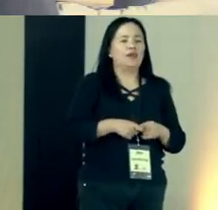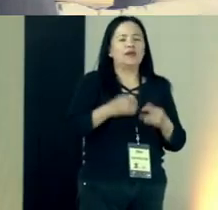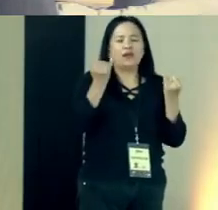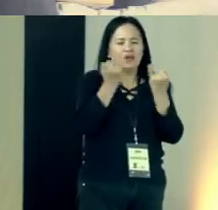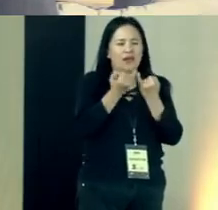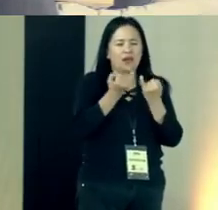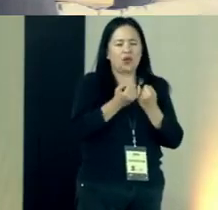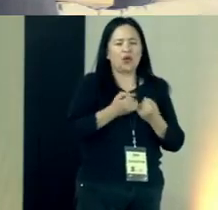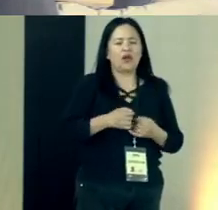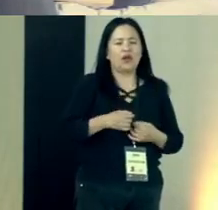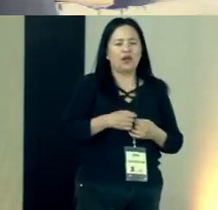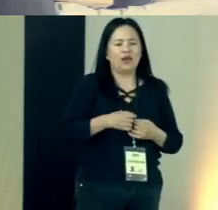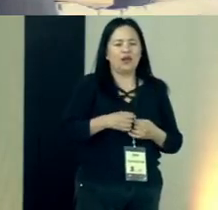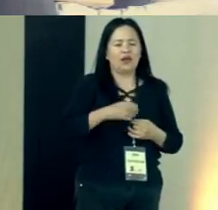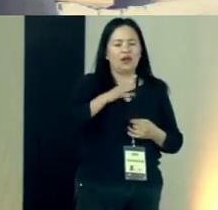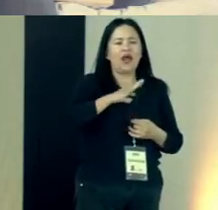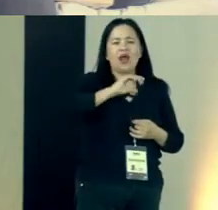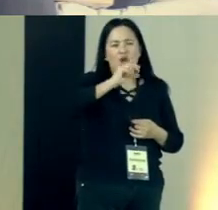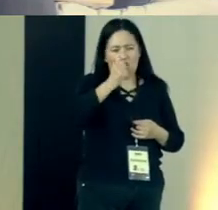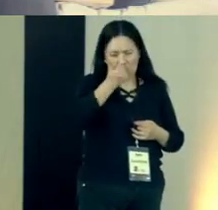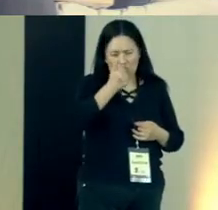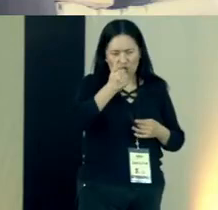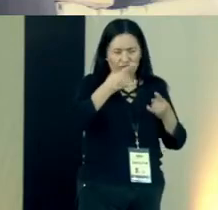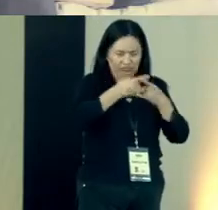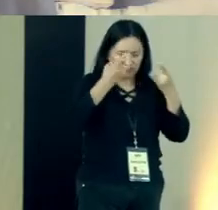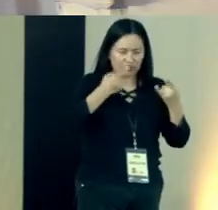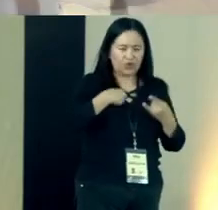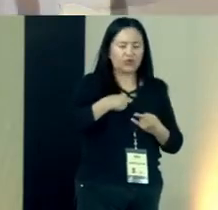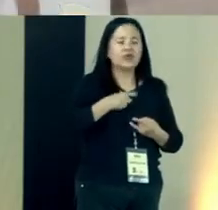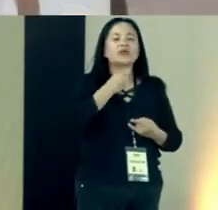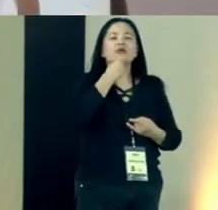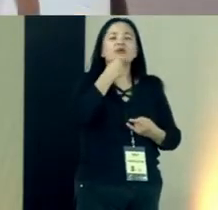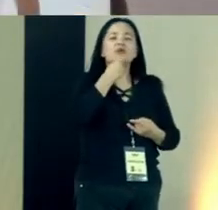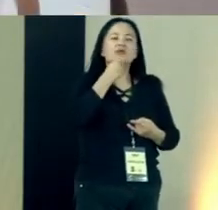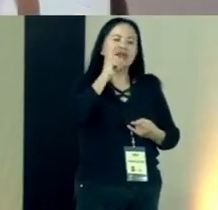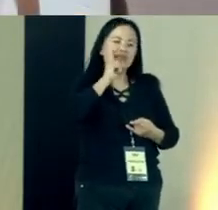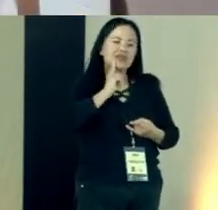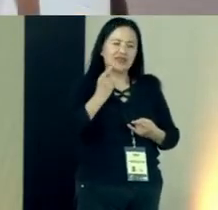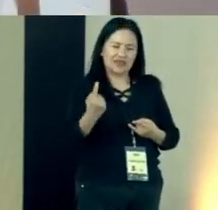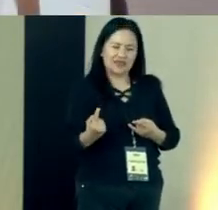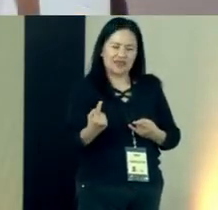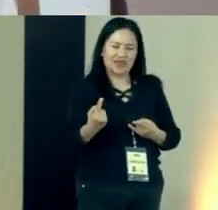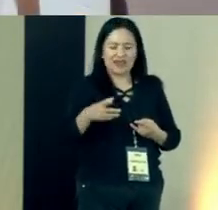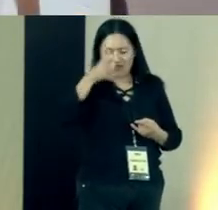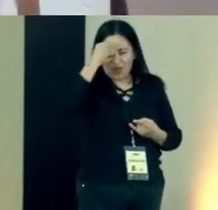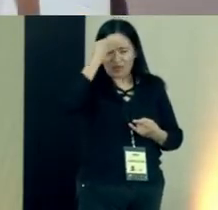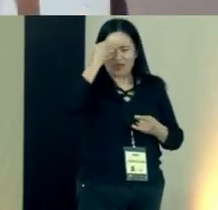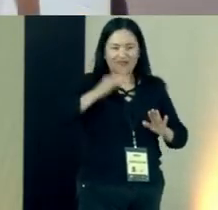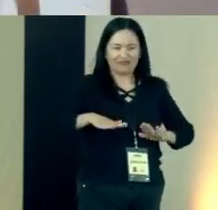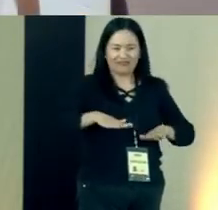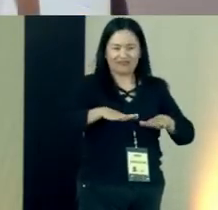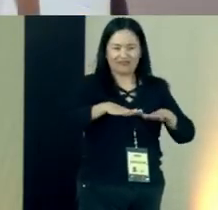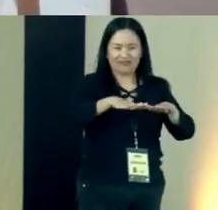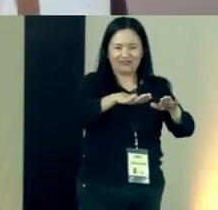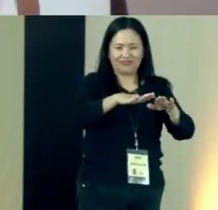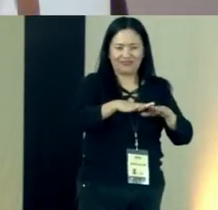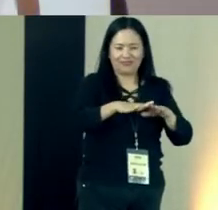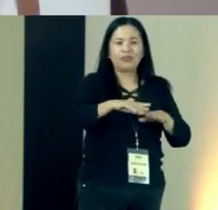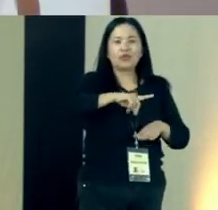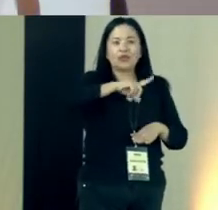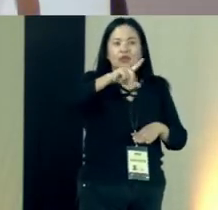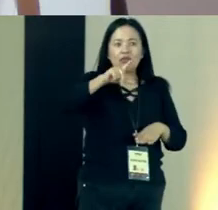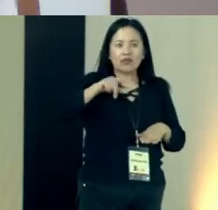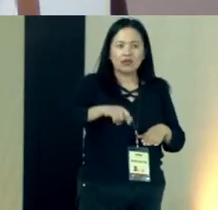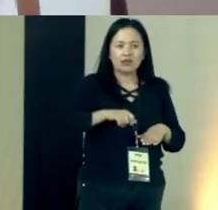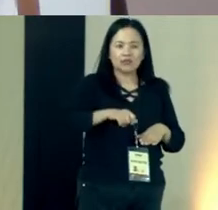hay otro cuento donde la víctima es una pequeña niña, que es un aprendiz de costura, ¿no? Que acaba siendo